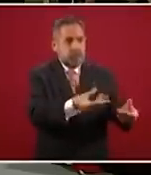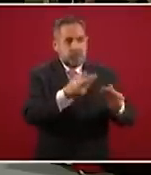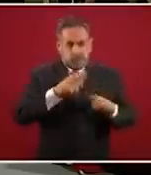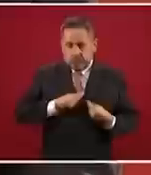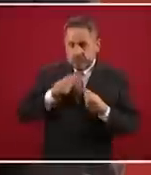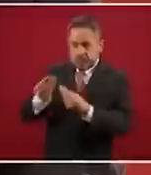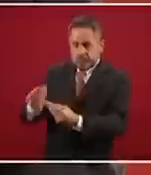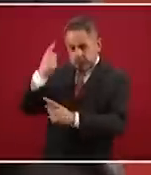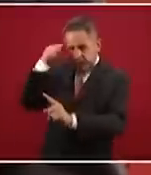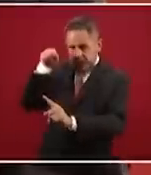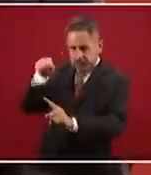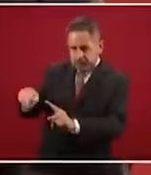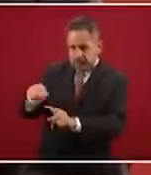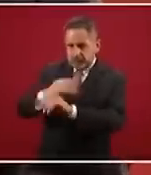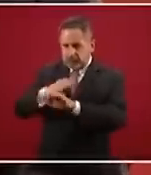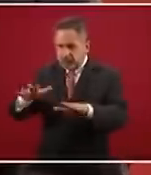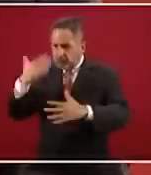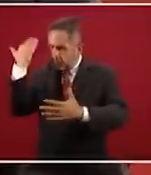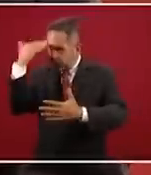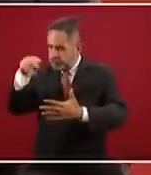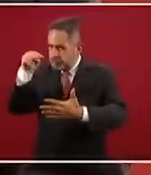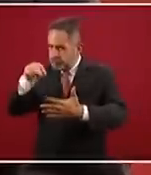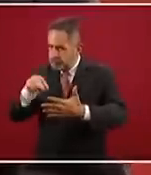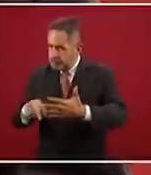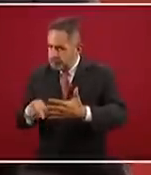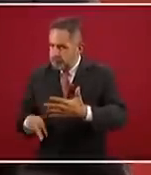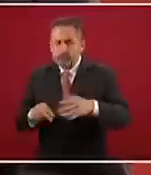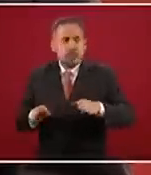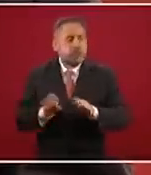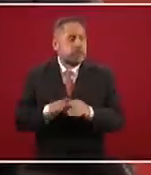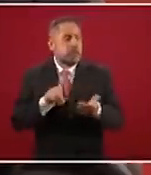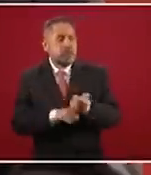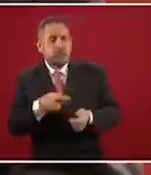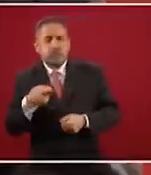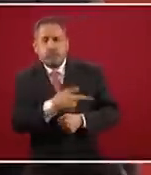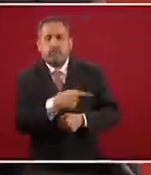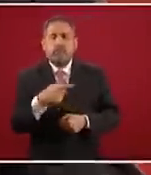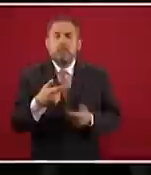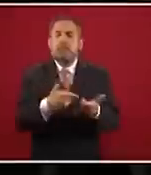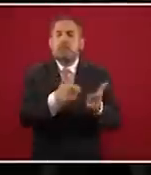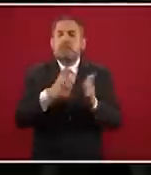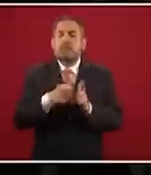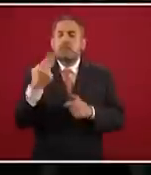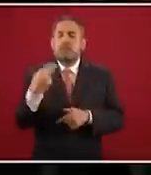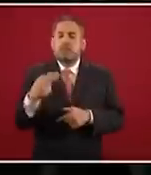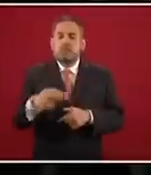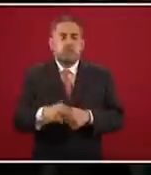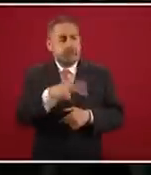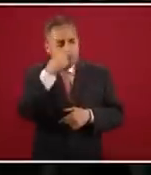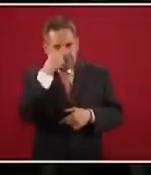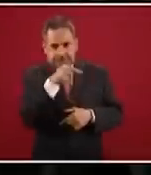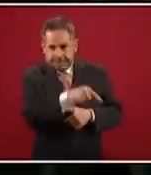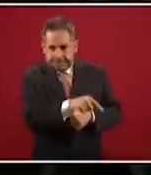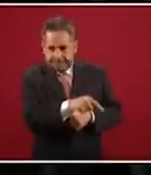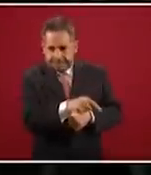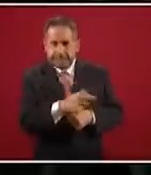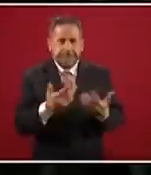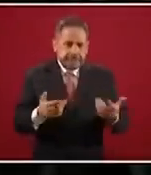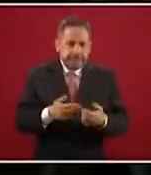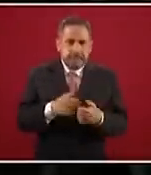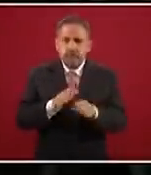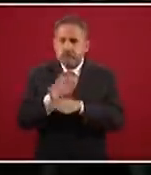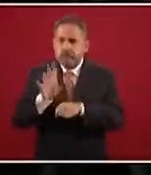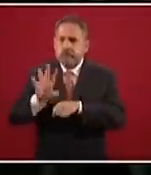agua que utiliza la minera México, los permisos que